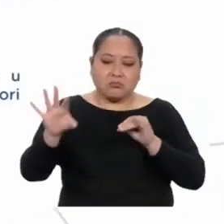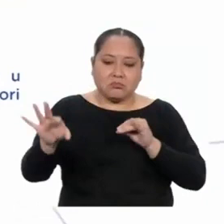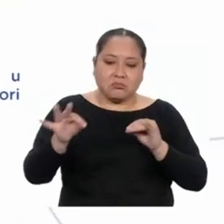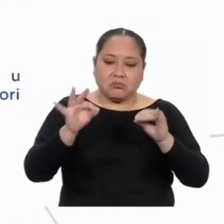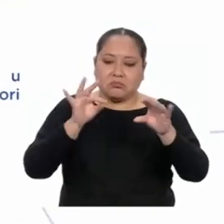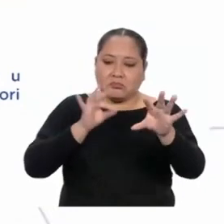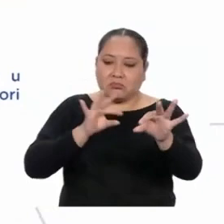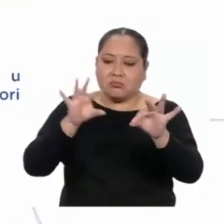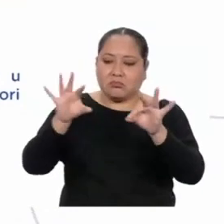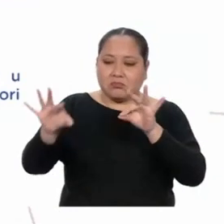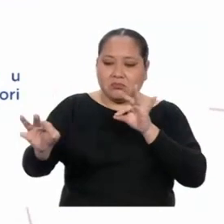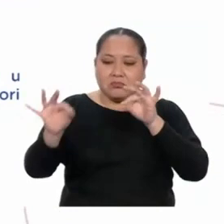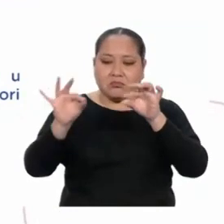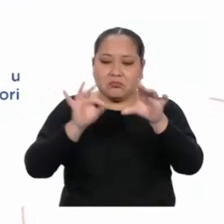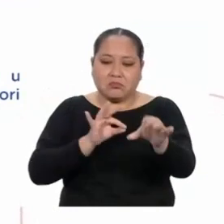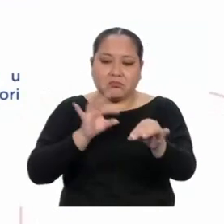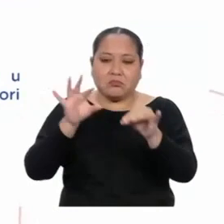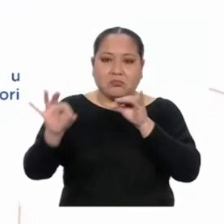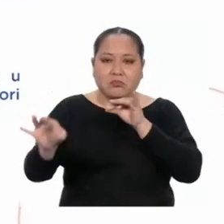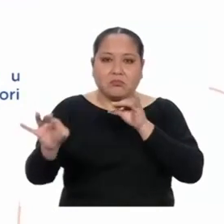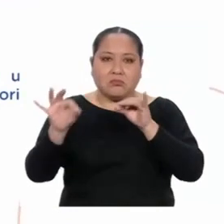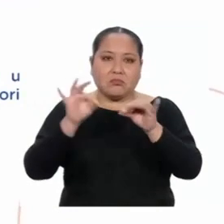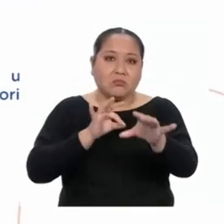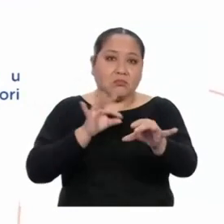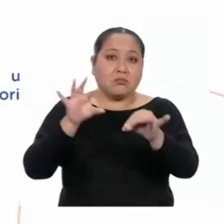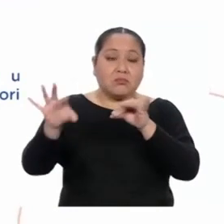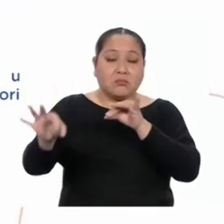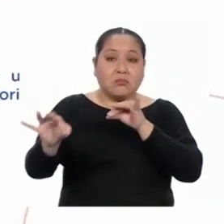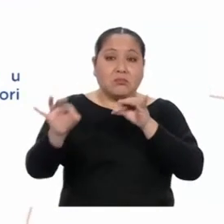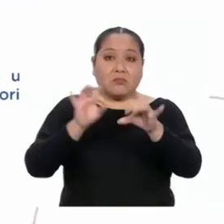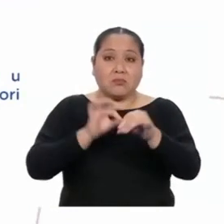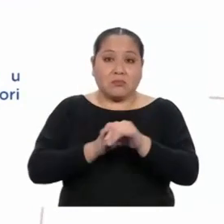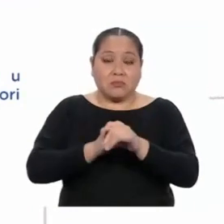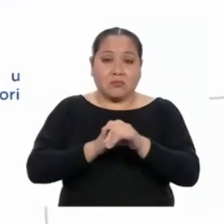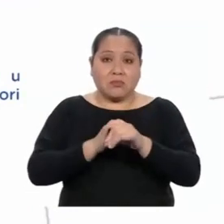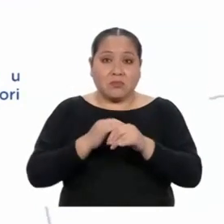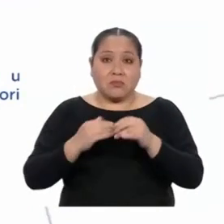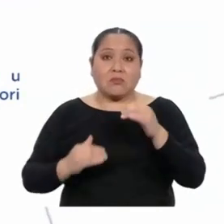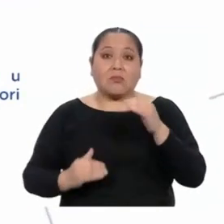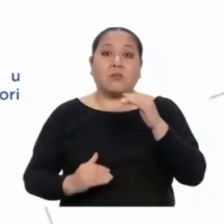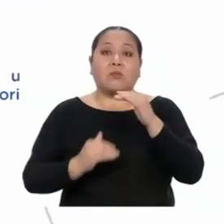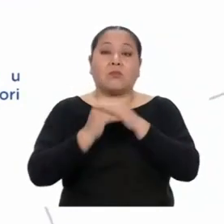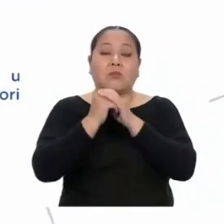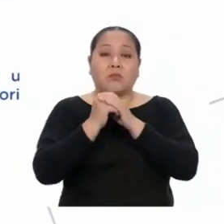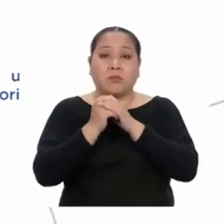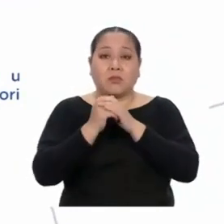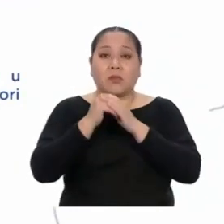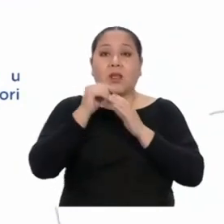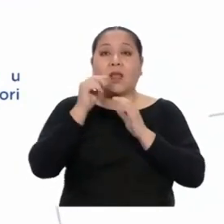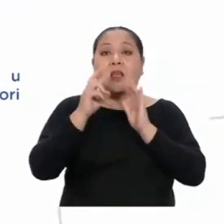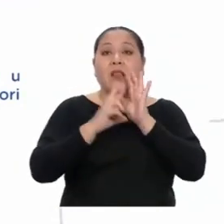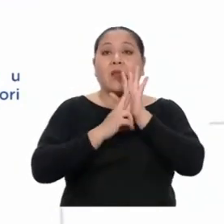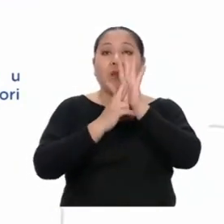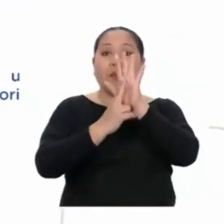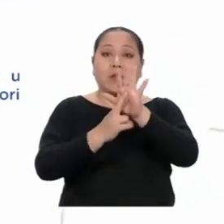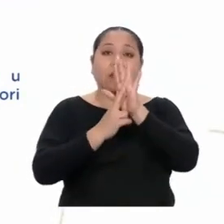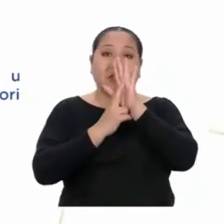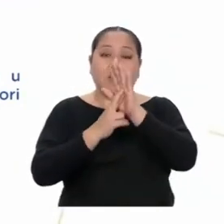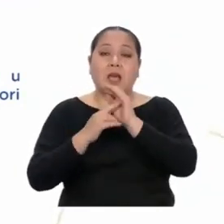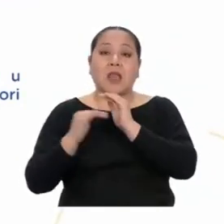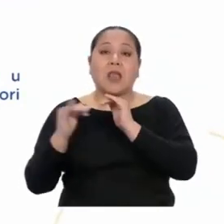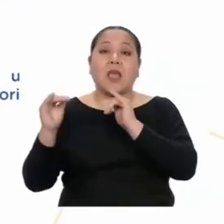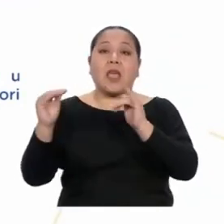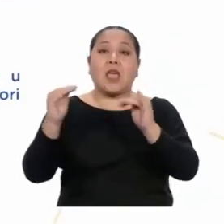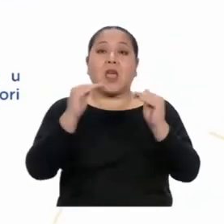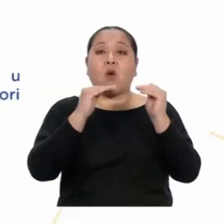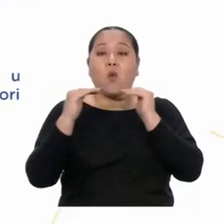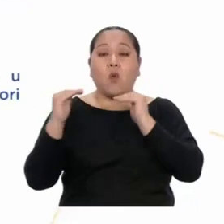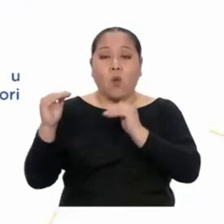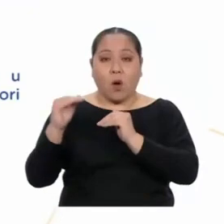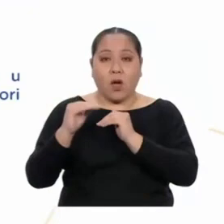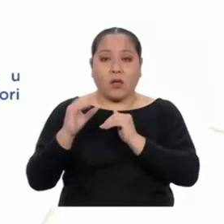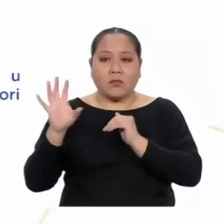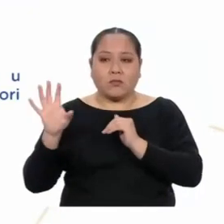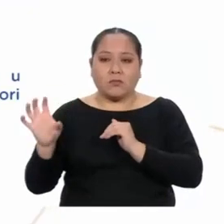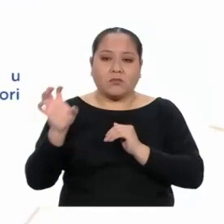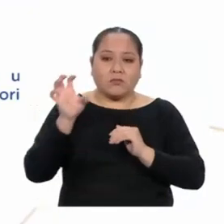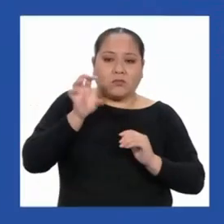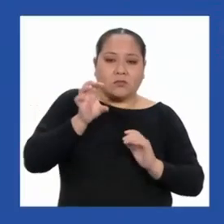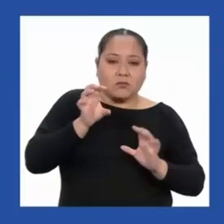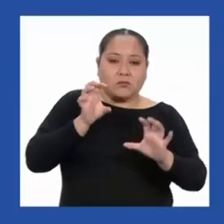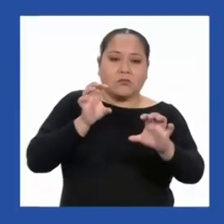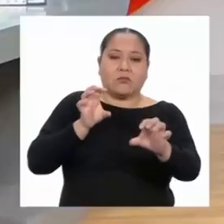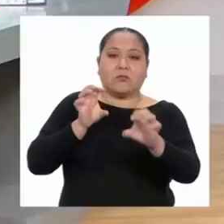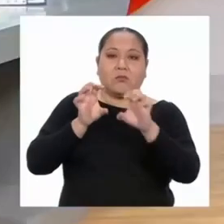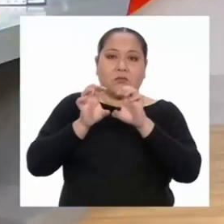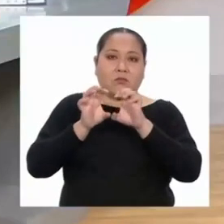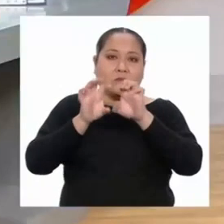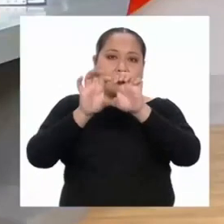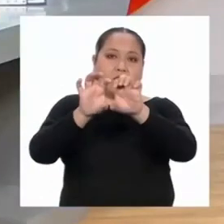cada grupo para elegir a los miembros de la muestra, que a su vez deben representar proporcionalmente los estratos de la